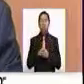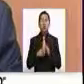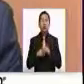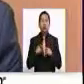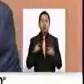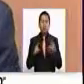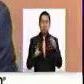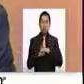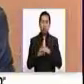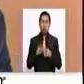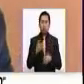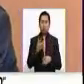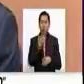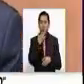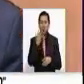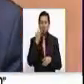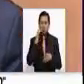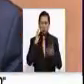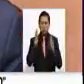da la casualidad que